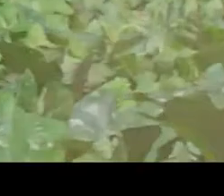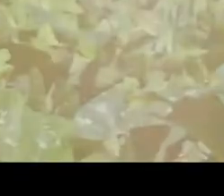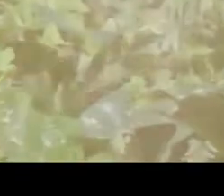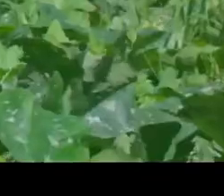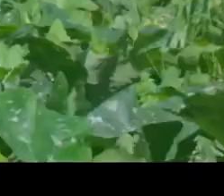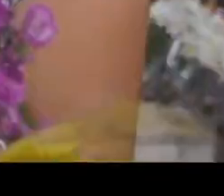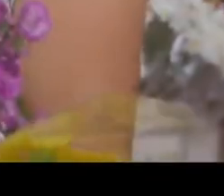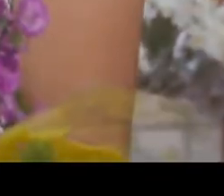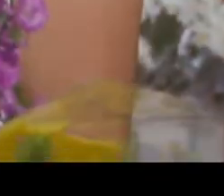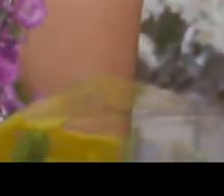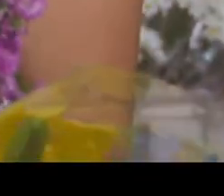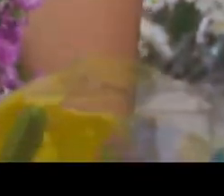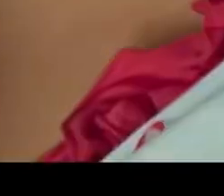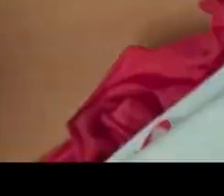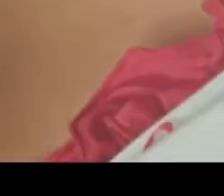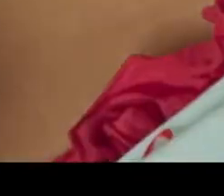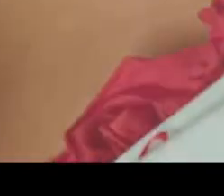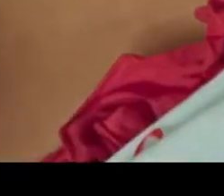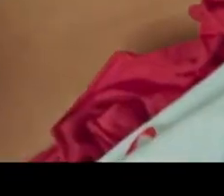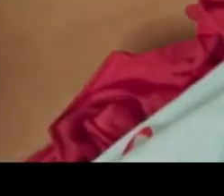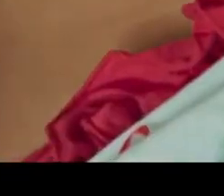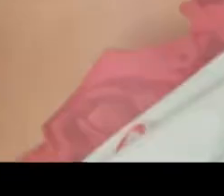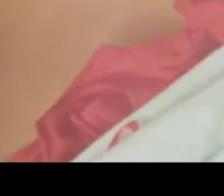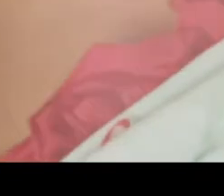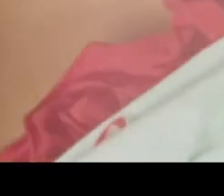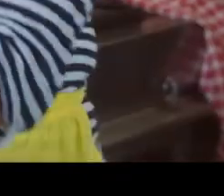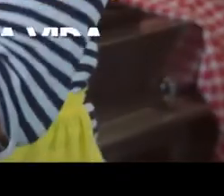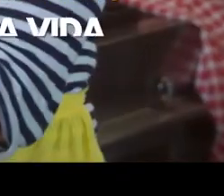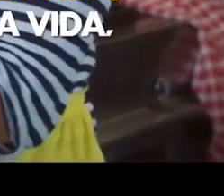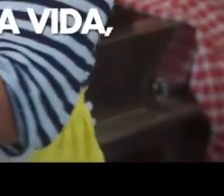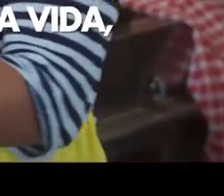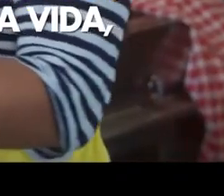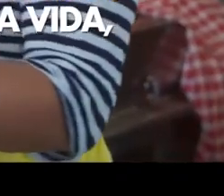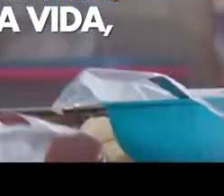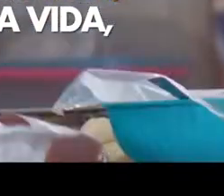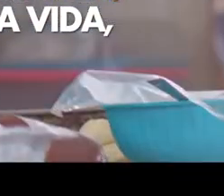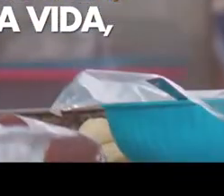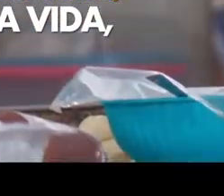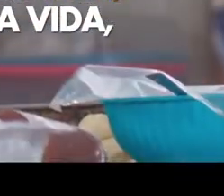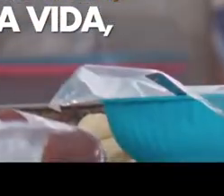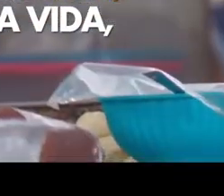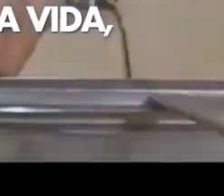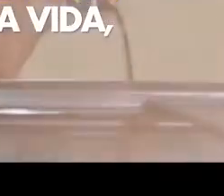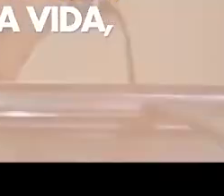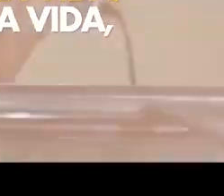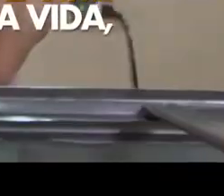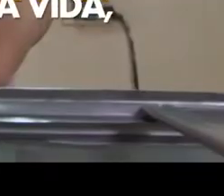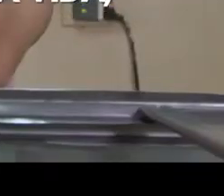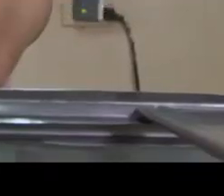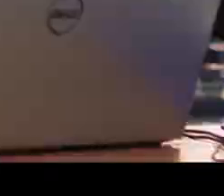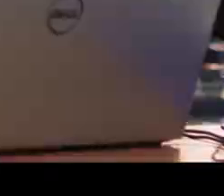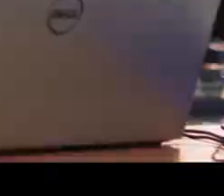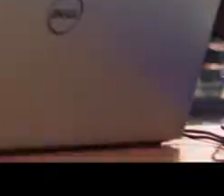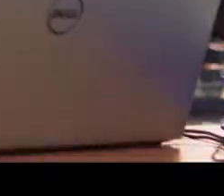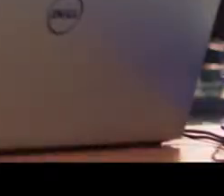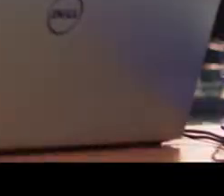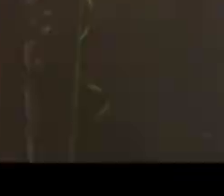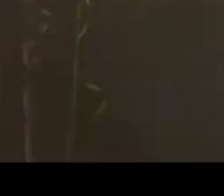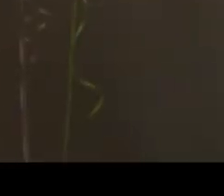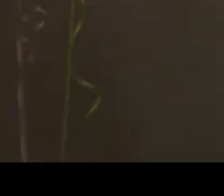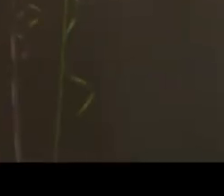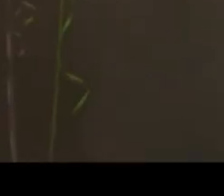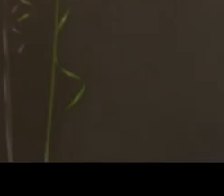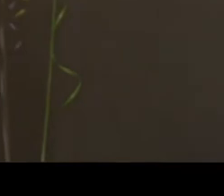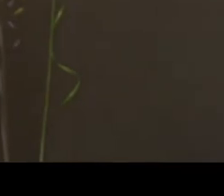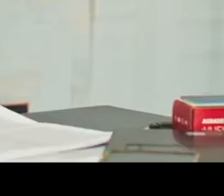somos mujeres dignas capaces de dar vida y luchar por la vida ganarnos la vida y forjar la